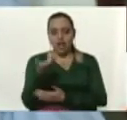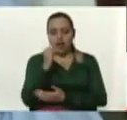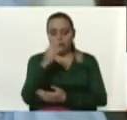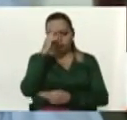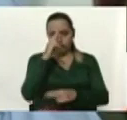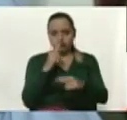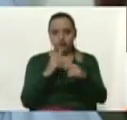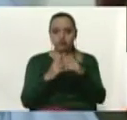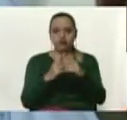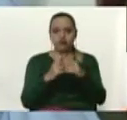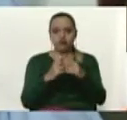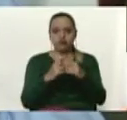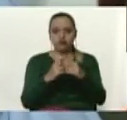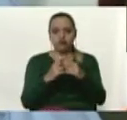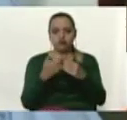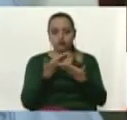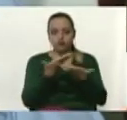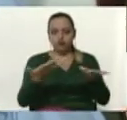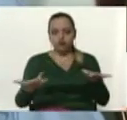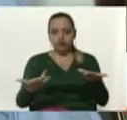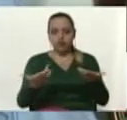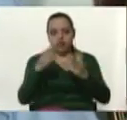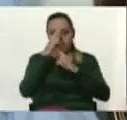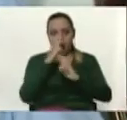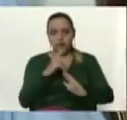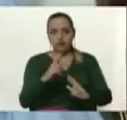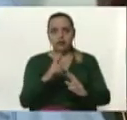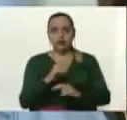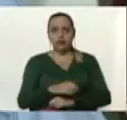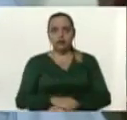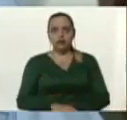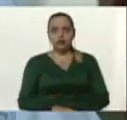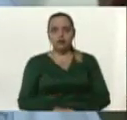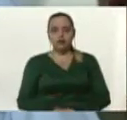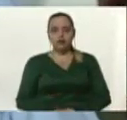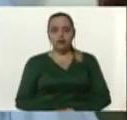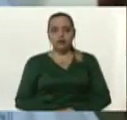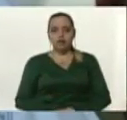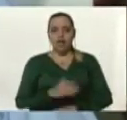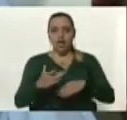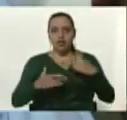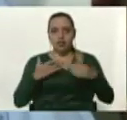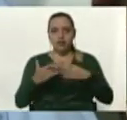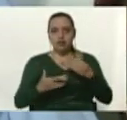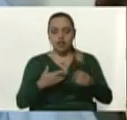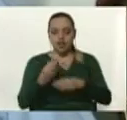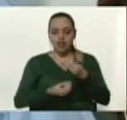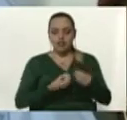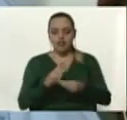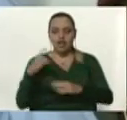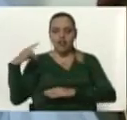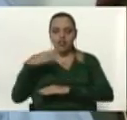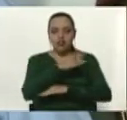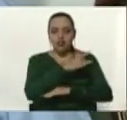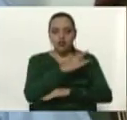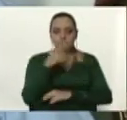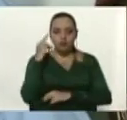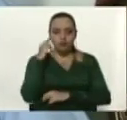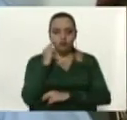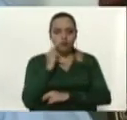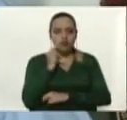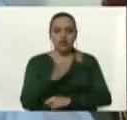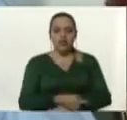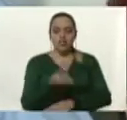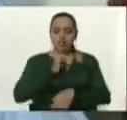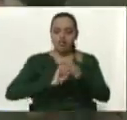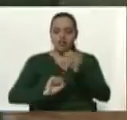mi reconocimiento al papel que juega la aviación militar bolivariana en defensa